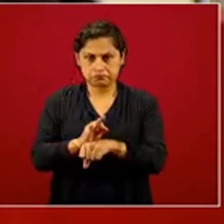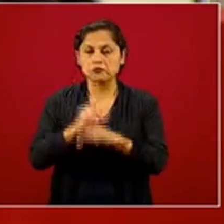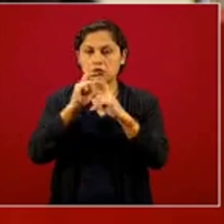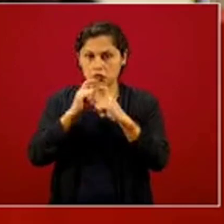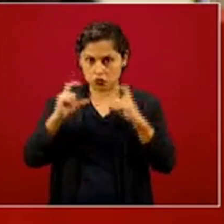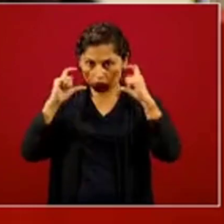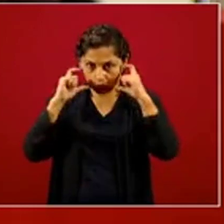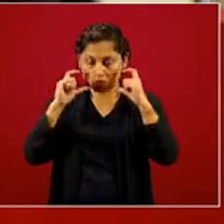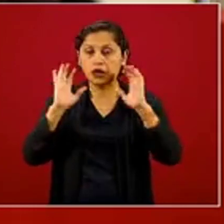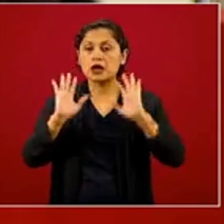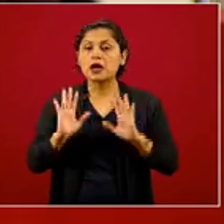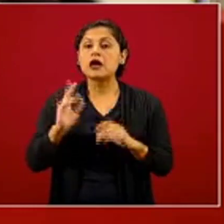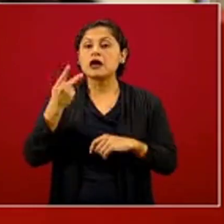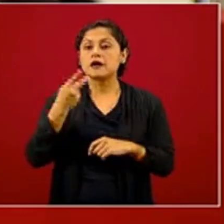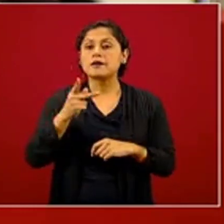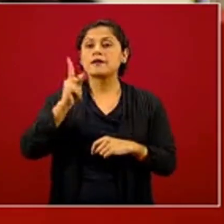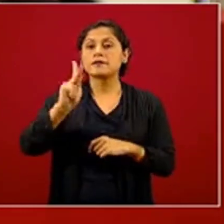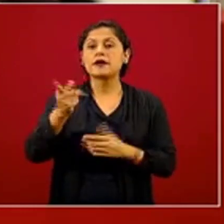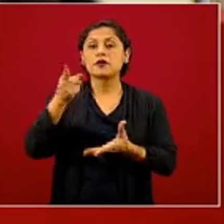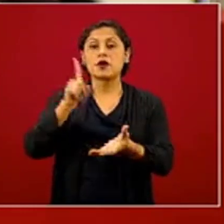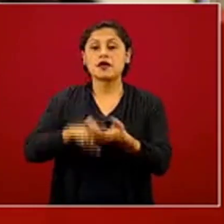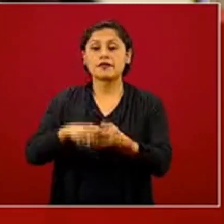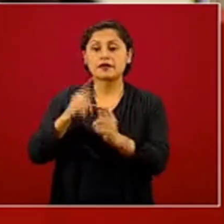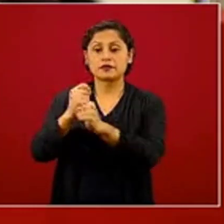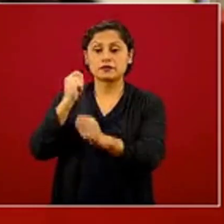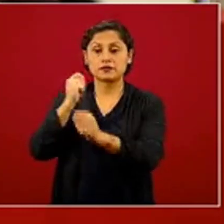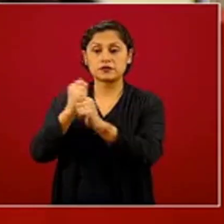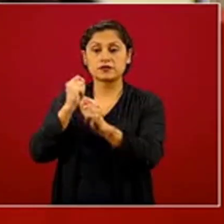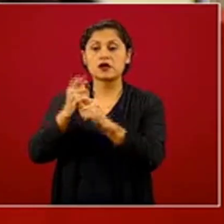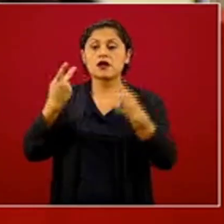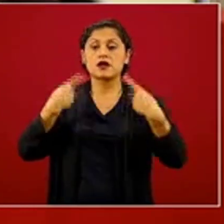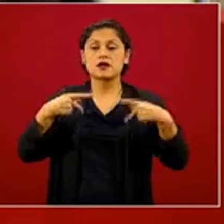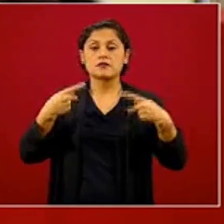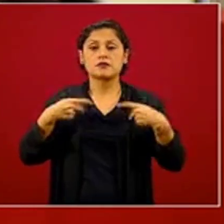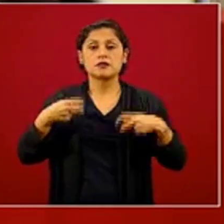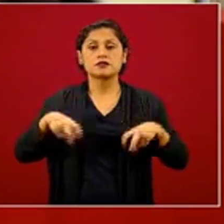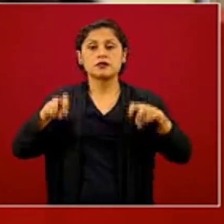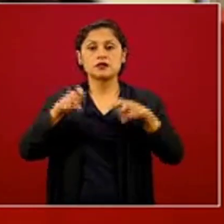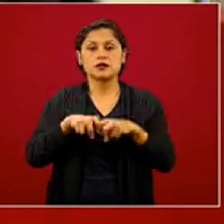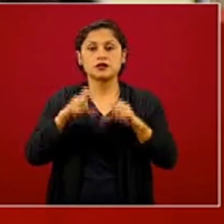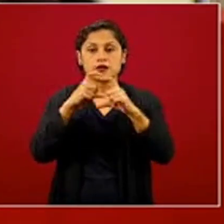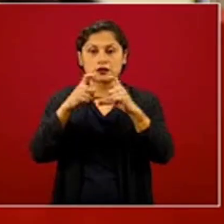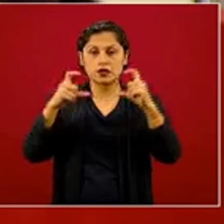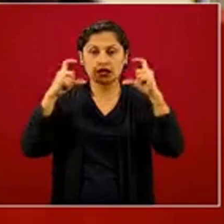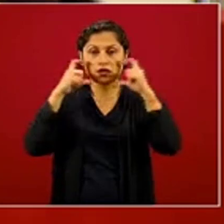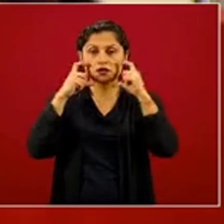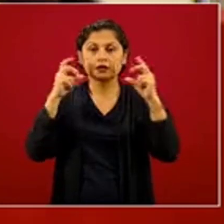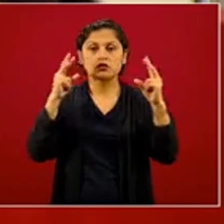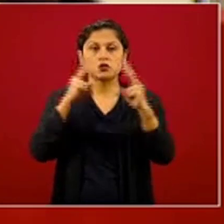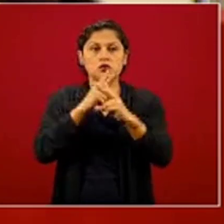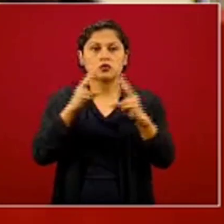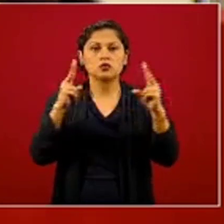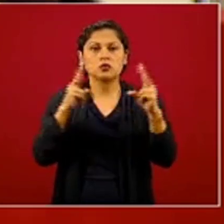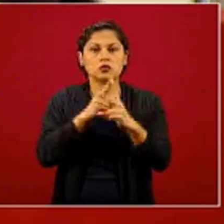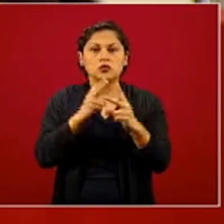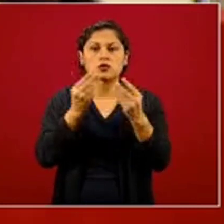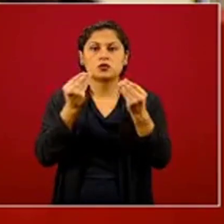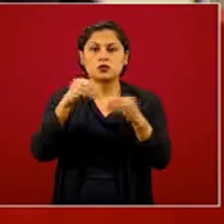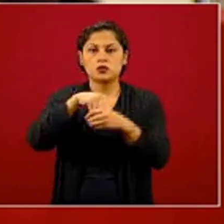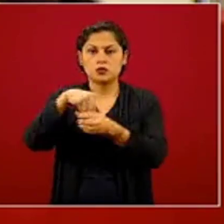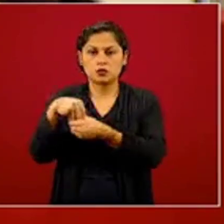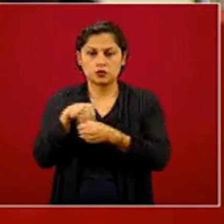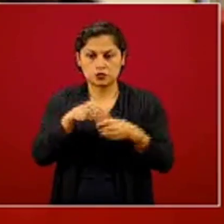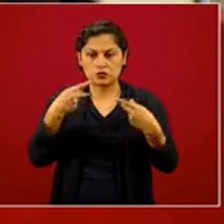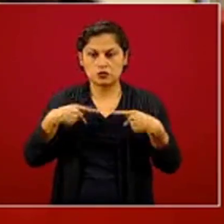transporte público las personas refieren inclusive que les falta el aire al traer el cubrebocas y venir con varias personas, y inclusive que se